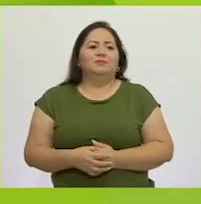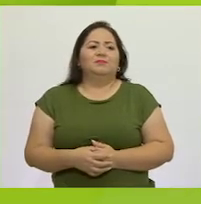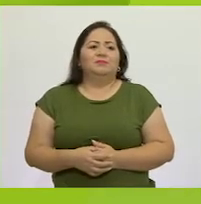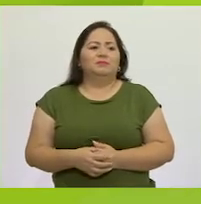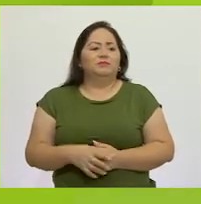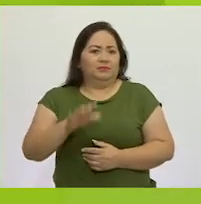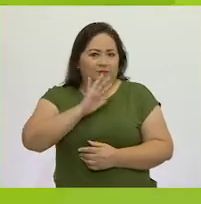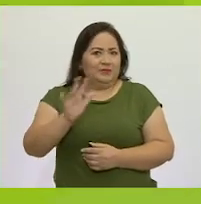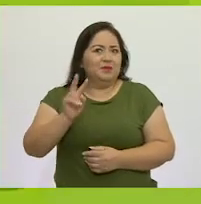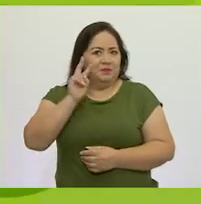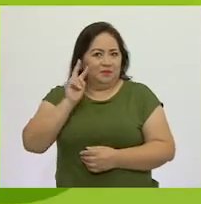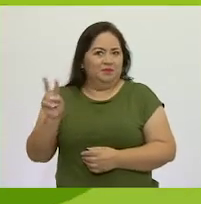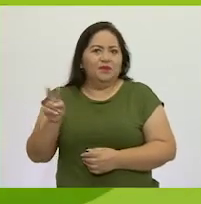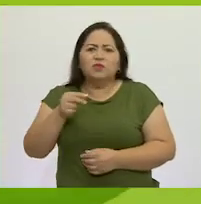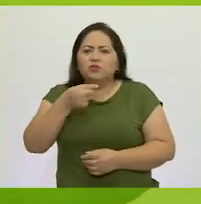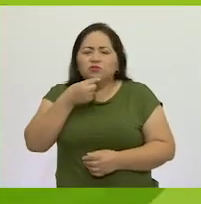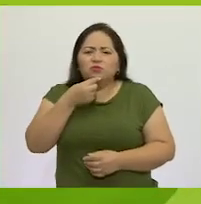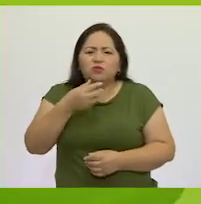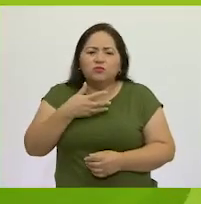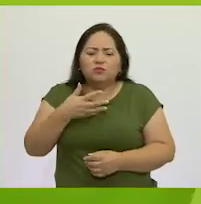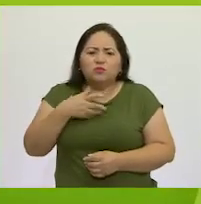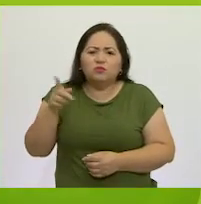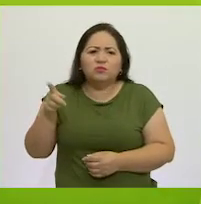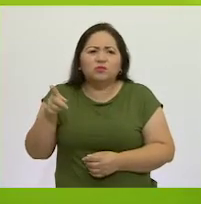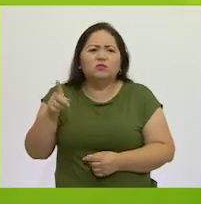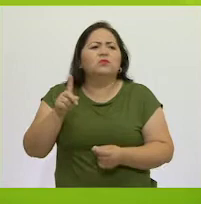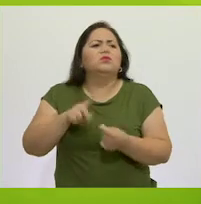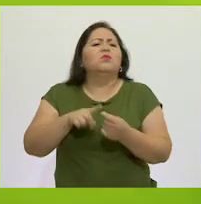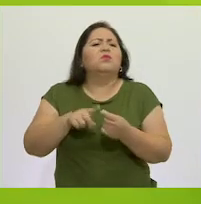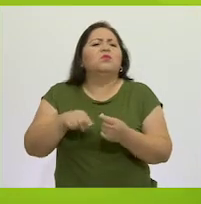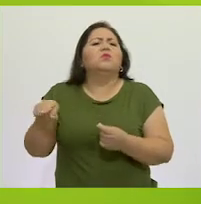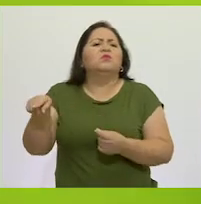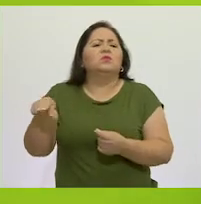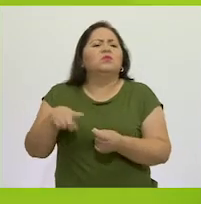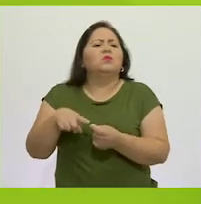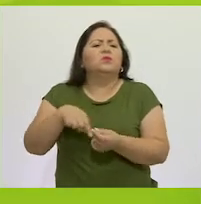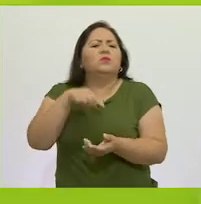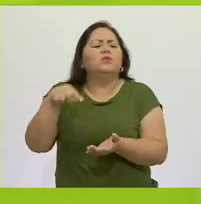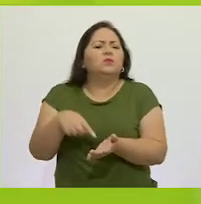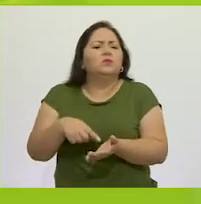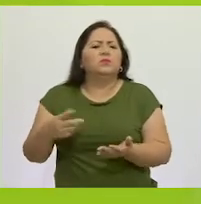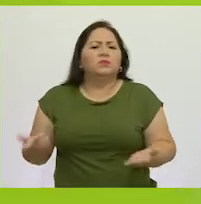¿Ya vieron que hay un niño? ¿Dónde crees que está?